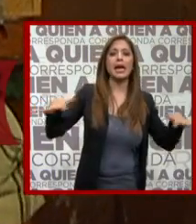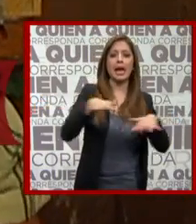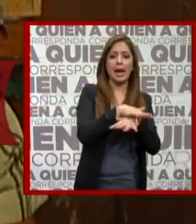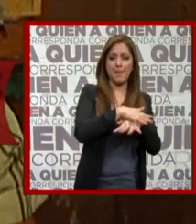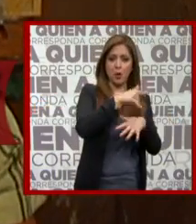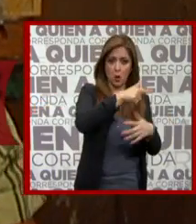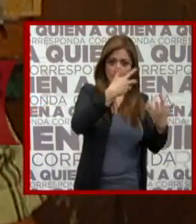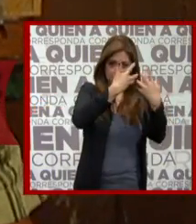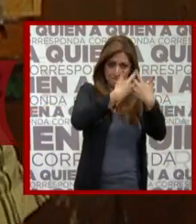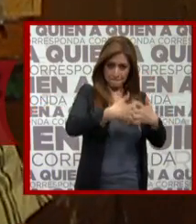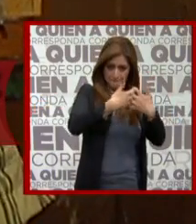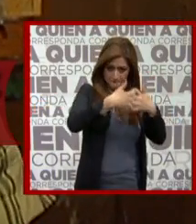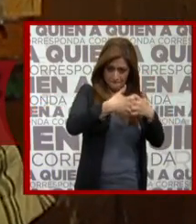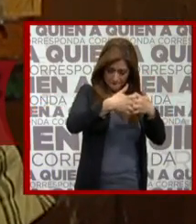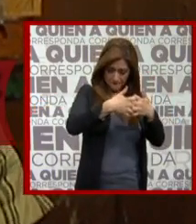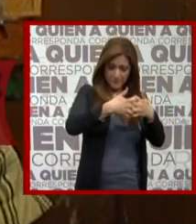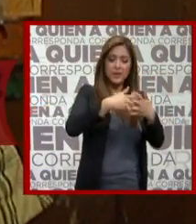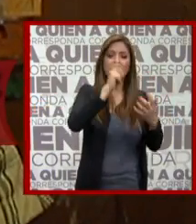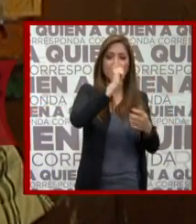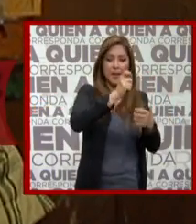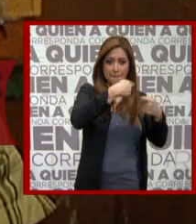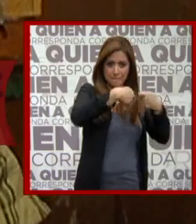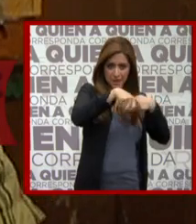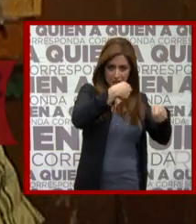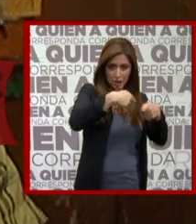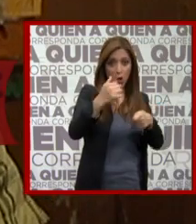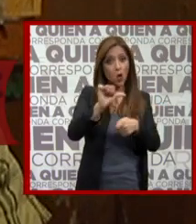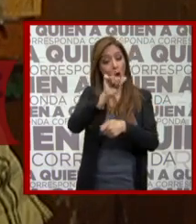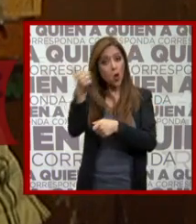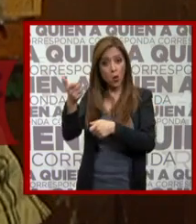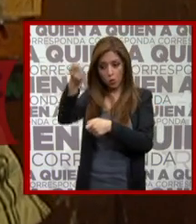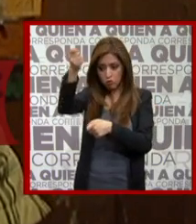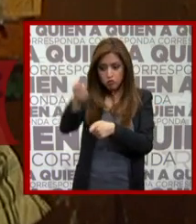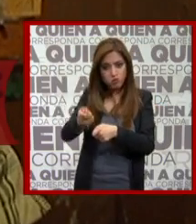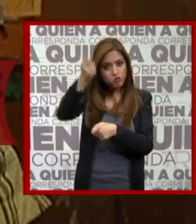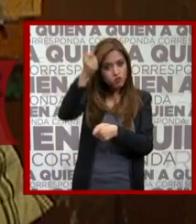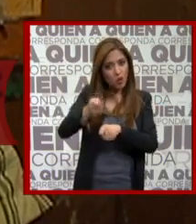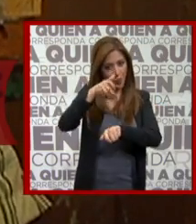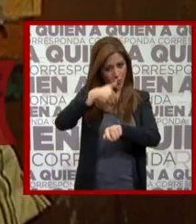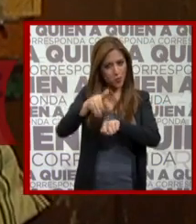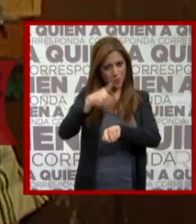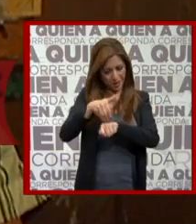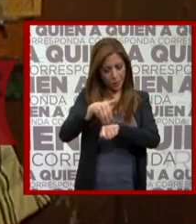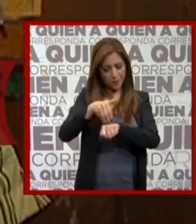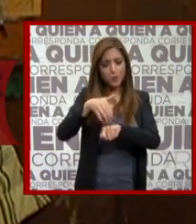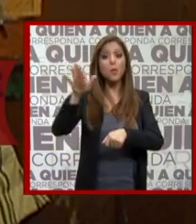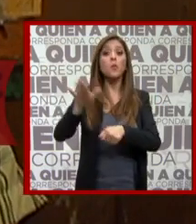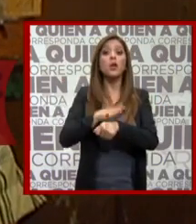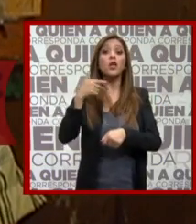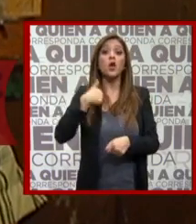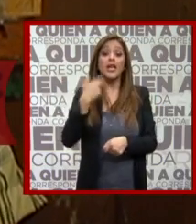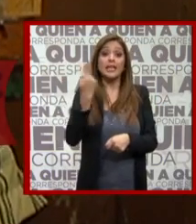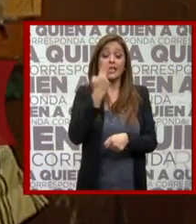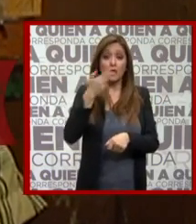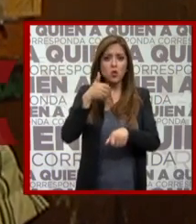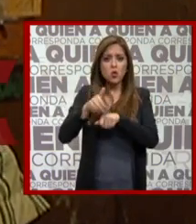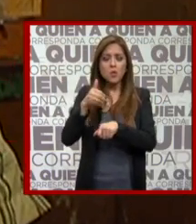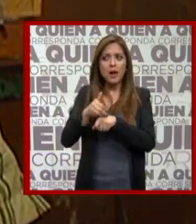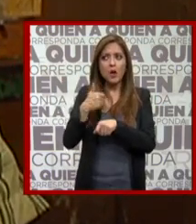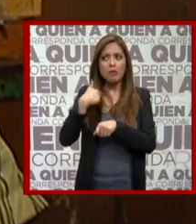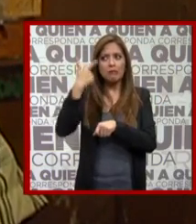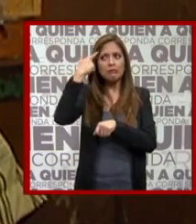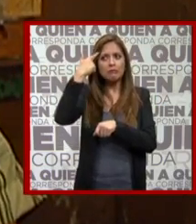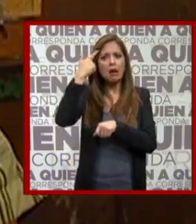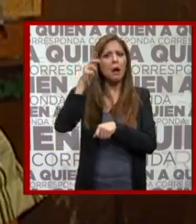máquina de inyección de plástico por un torno de control numérico. Como yo necesito el torno de control numérico, me pareció